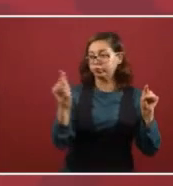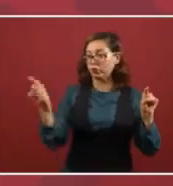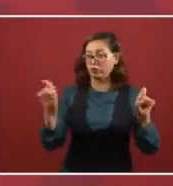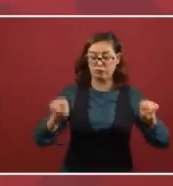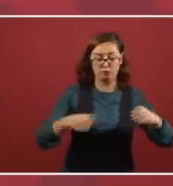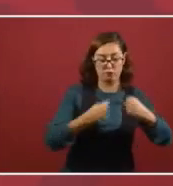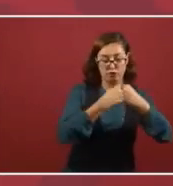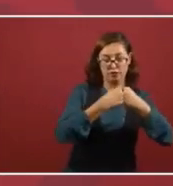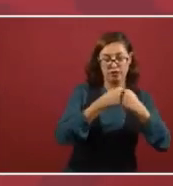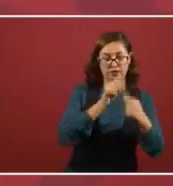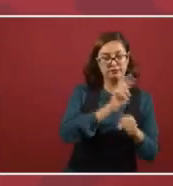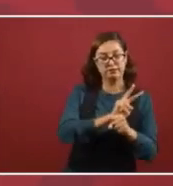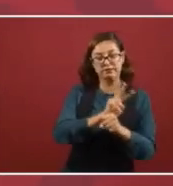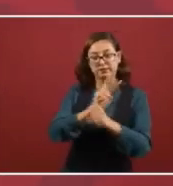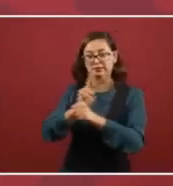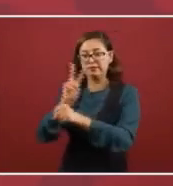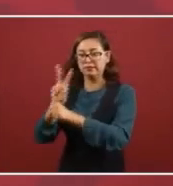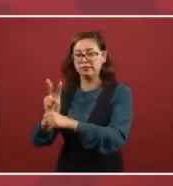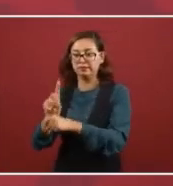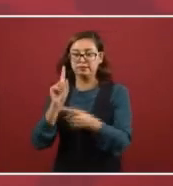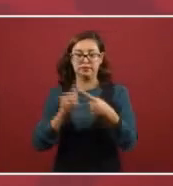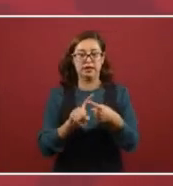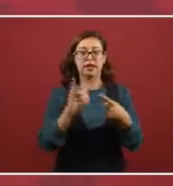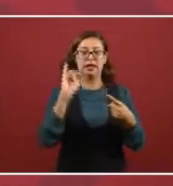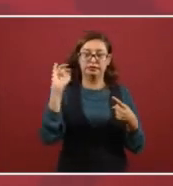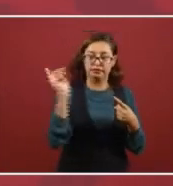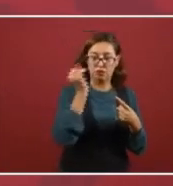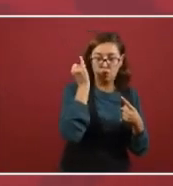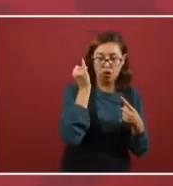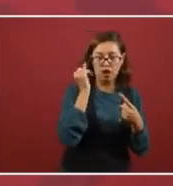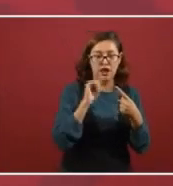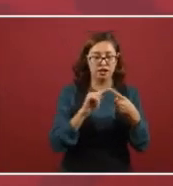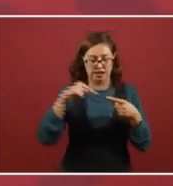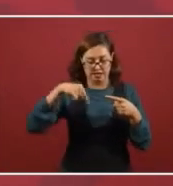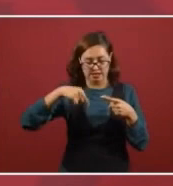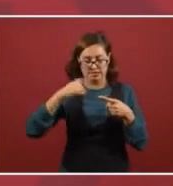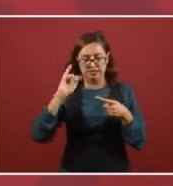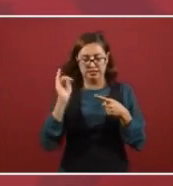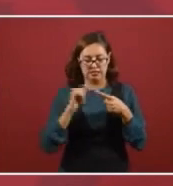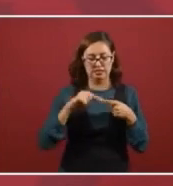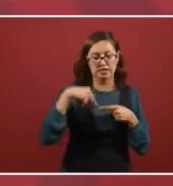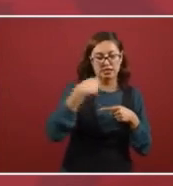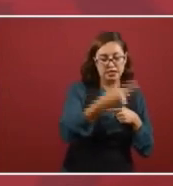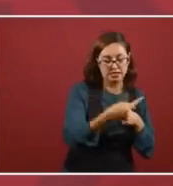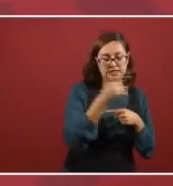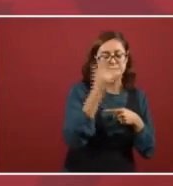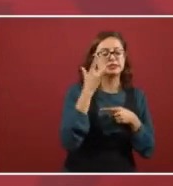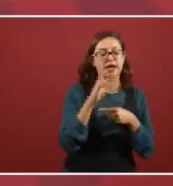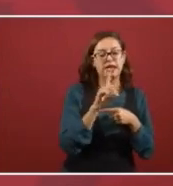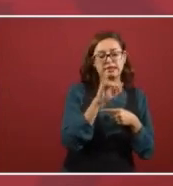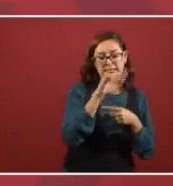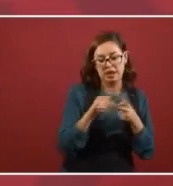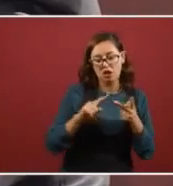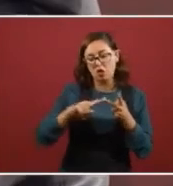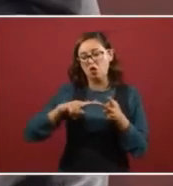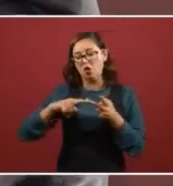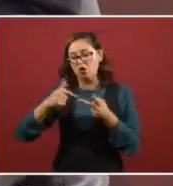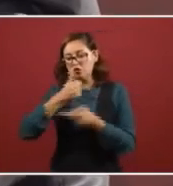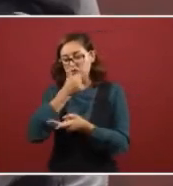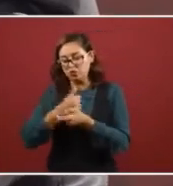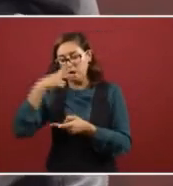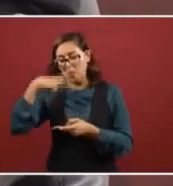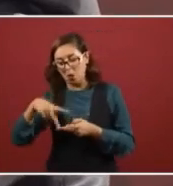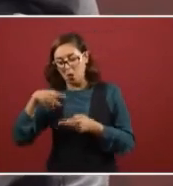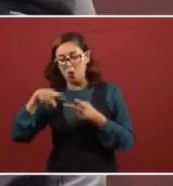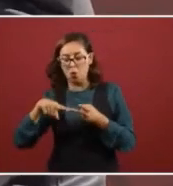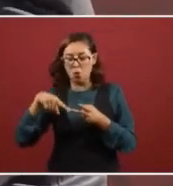Tijuana, Tijuana, que vendría siendo Tijuana Santiago, desde luego Ciudad Juárez El Paso, desde luego Ciudad Juárez, Reynosa, El